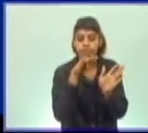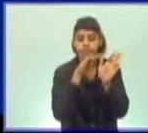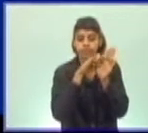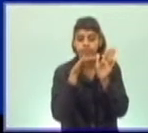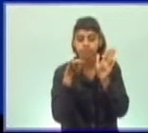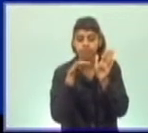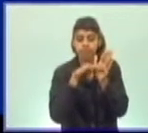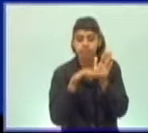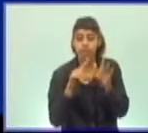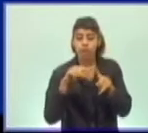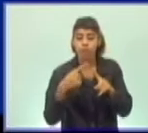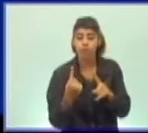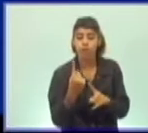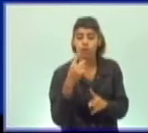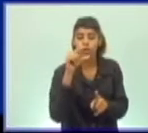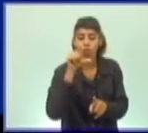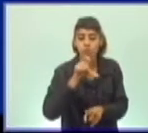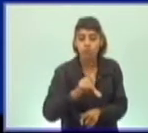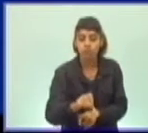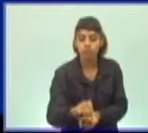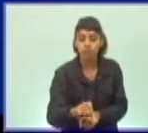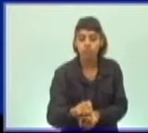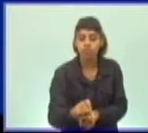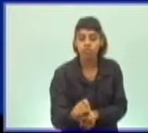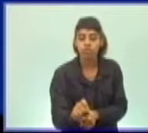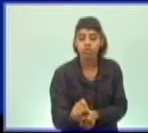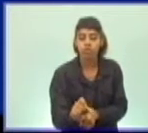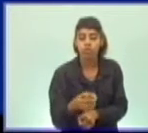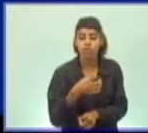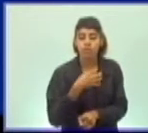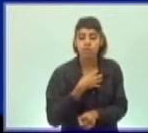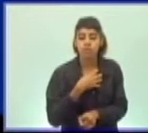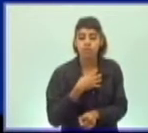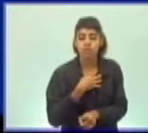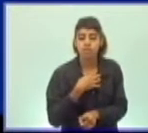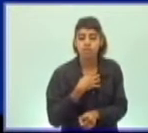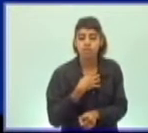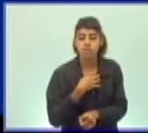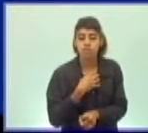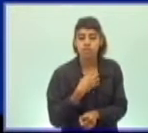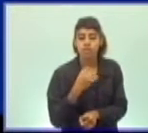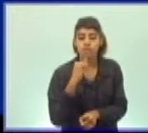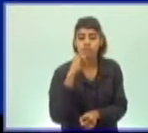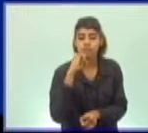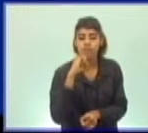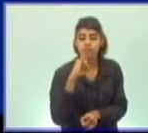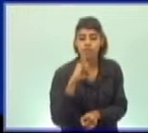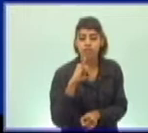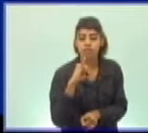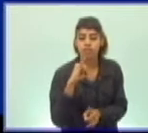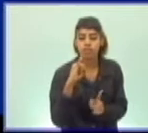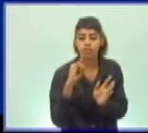Porque el último elemento es el astato, que ¿cuántos niveles de energía tiene? 6.